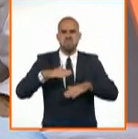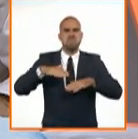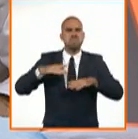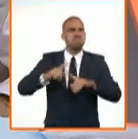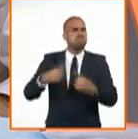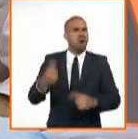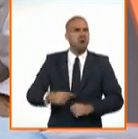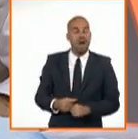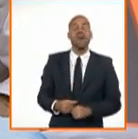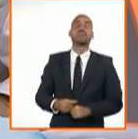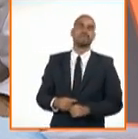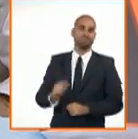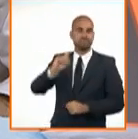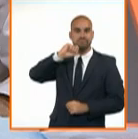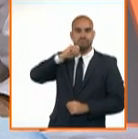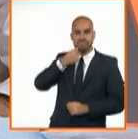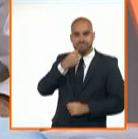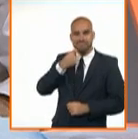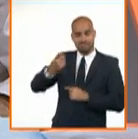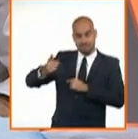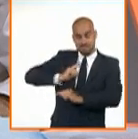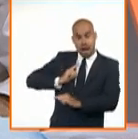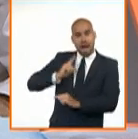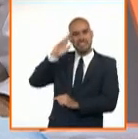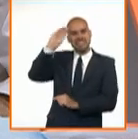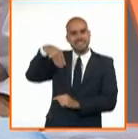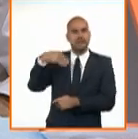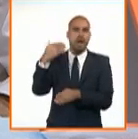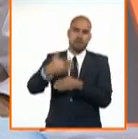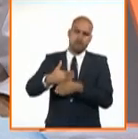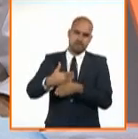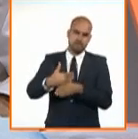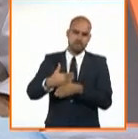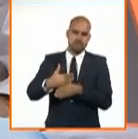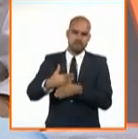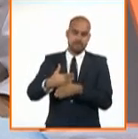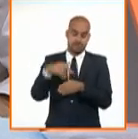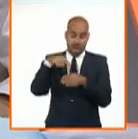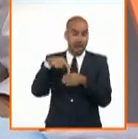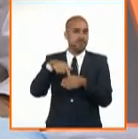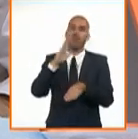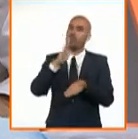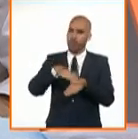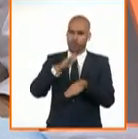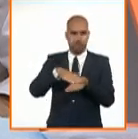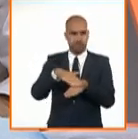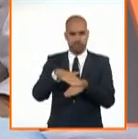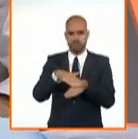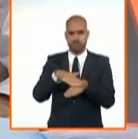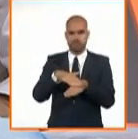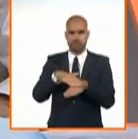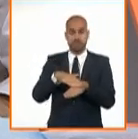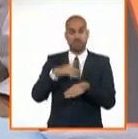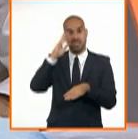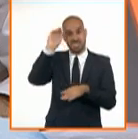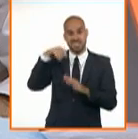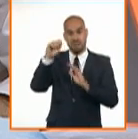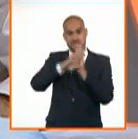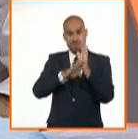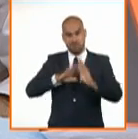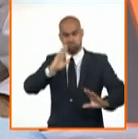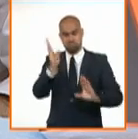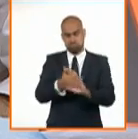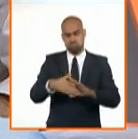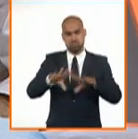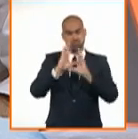el gobierno de los estados unidos contra nuestro país y en todas las medidas que ha impuesto la administración estadounidense de las